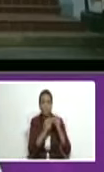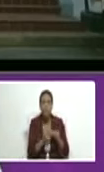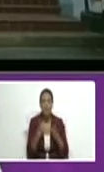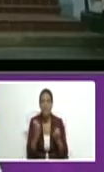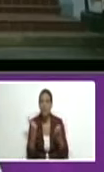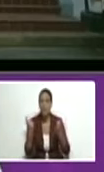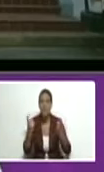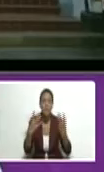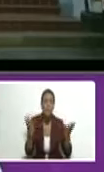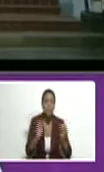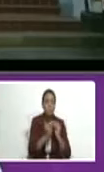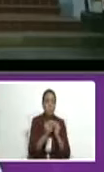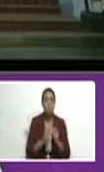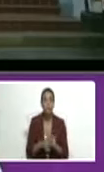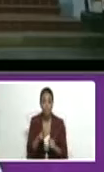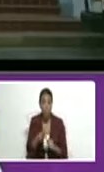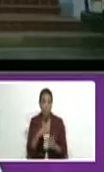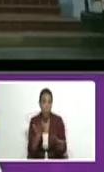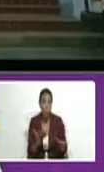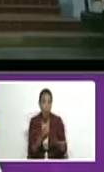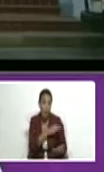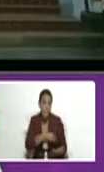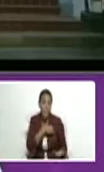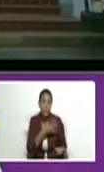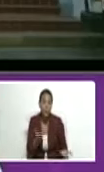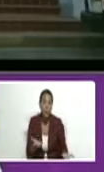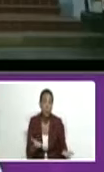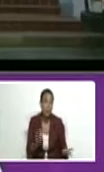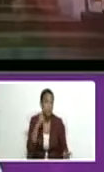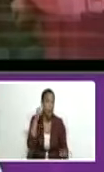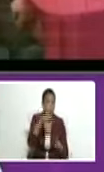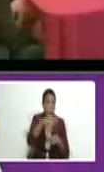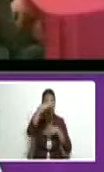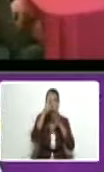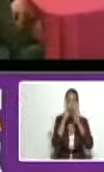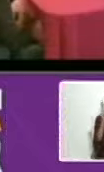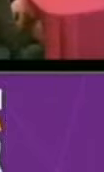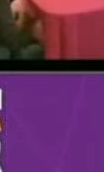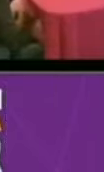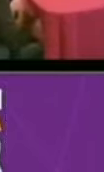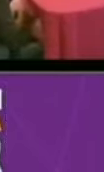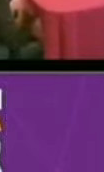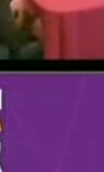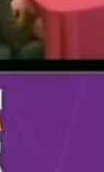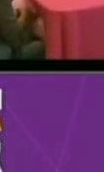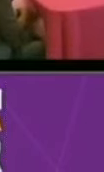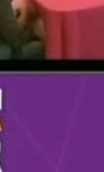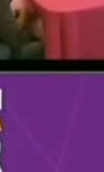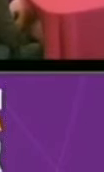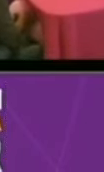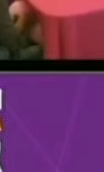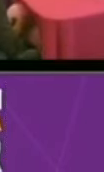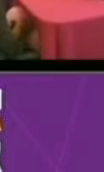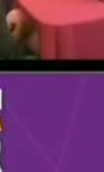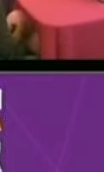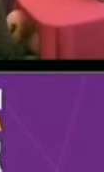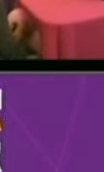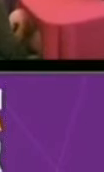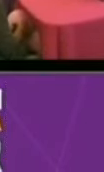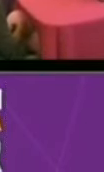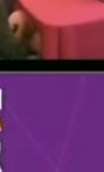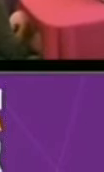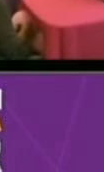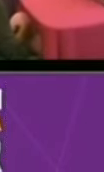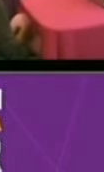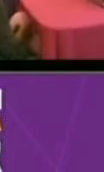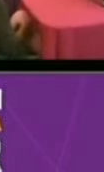rehaciéndonos permanentemente. Para eso son las grandes misiones de nueva generación, y en especial la gran